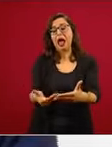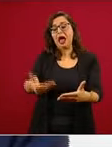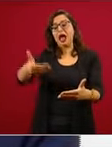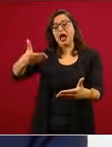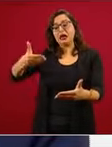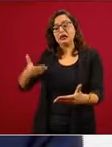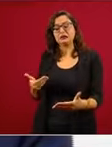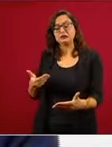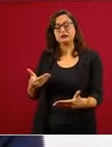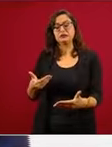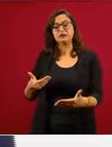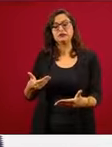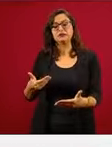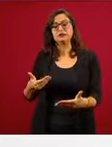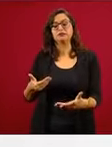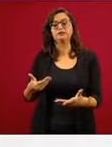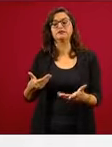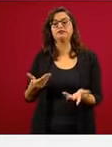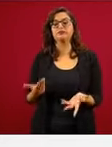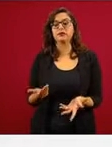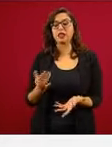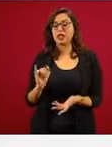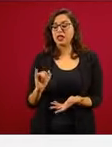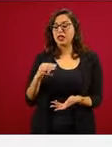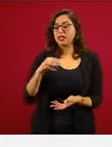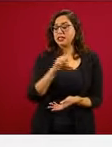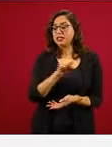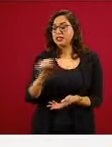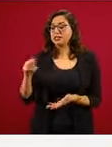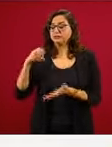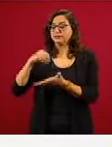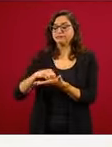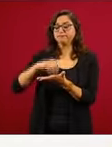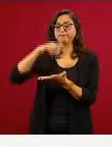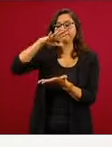estaban inscritos en el Seguro Social